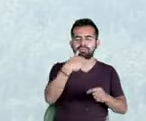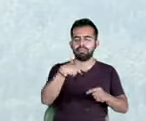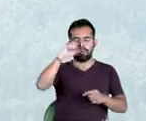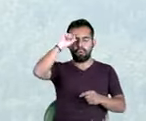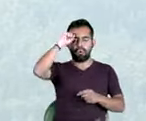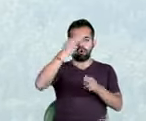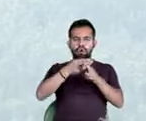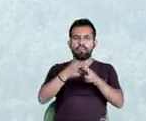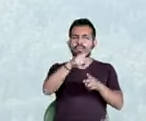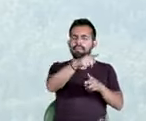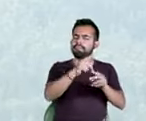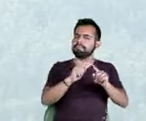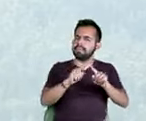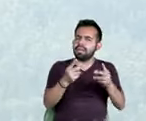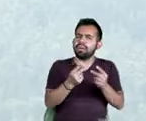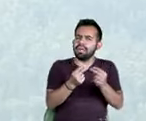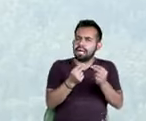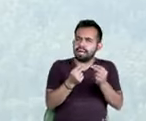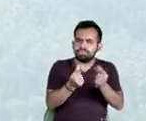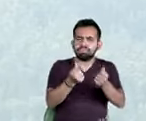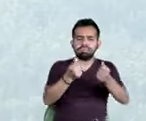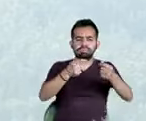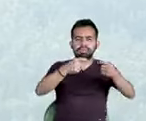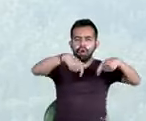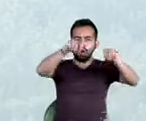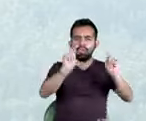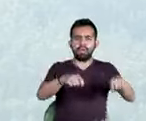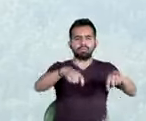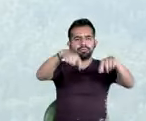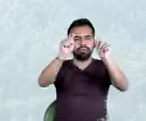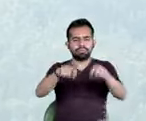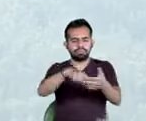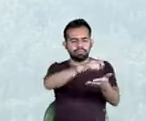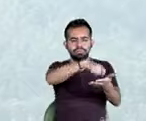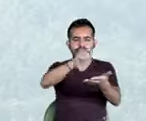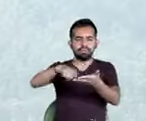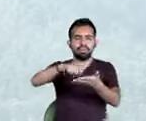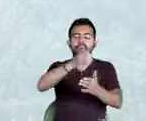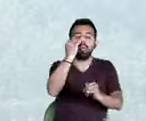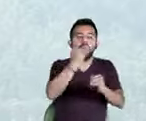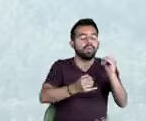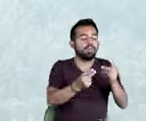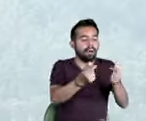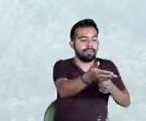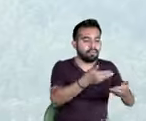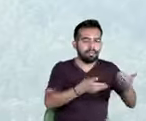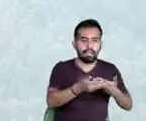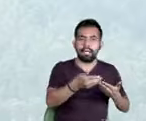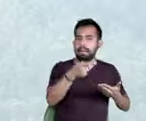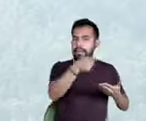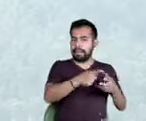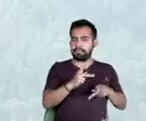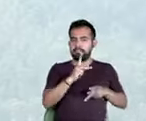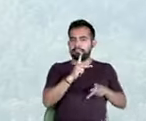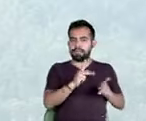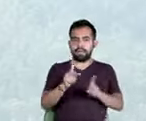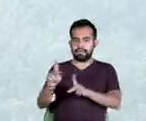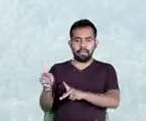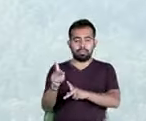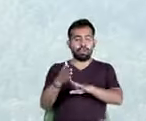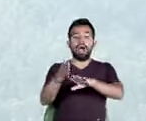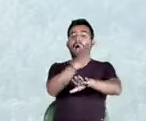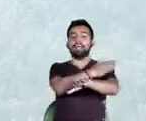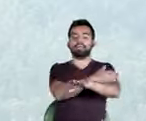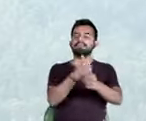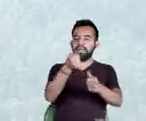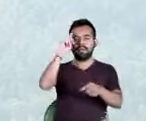gran apuro de un conjunto de contratos de última hora, ¿sí? Si estaban planificados y se los hicieron, estoy de acuerdo. Si